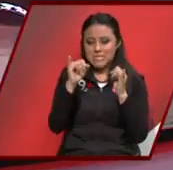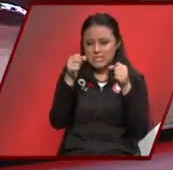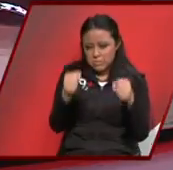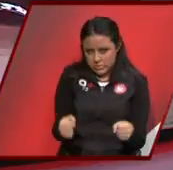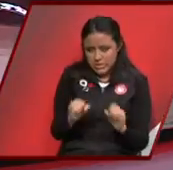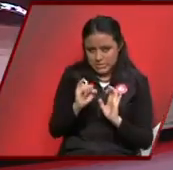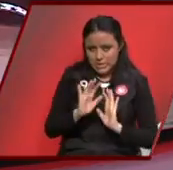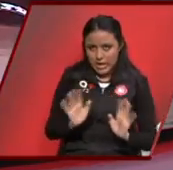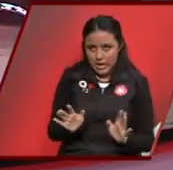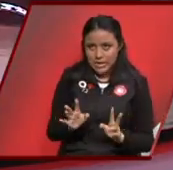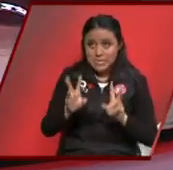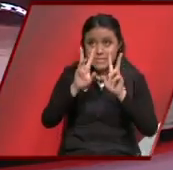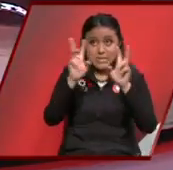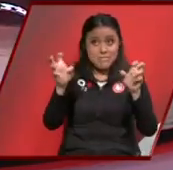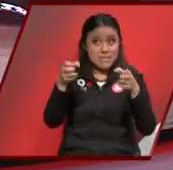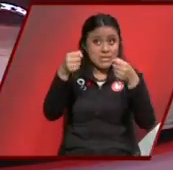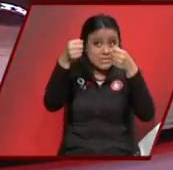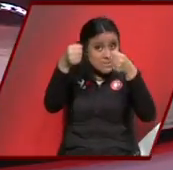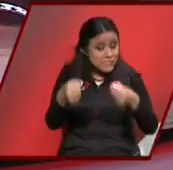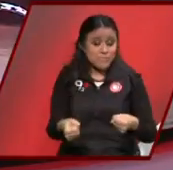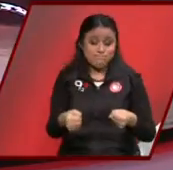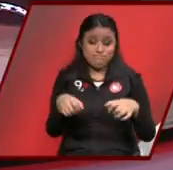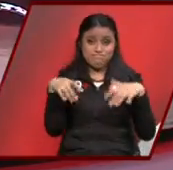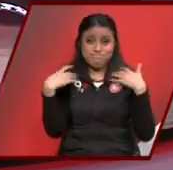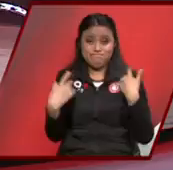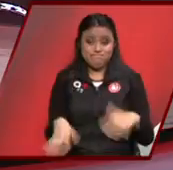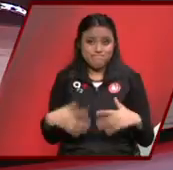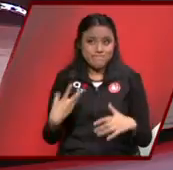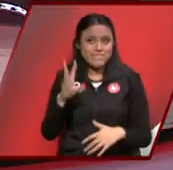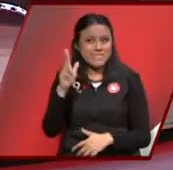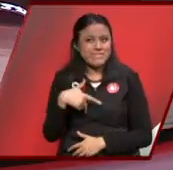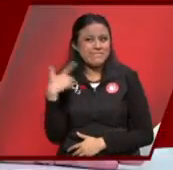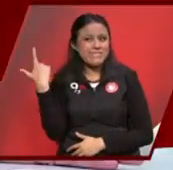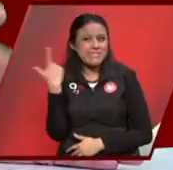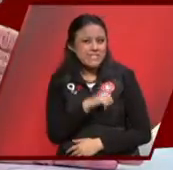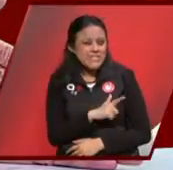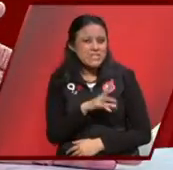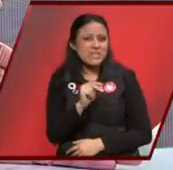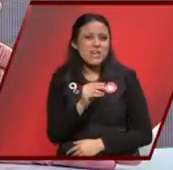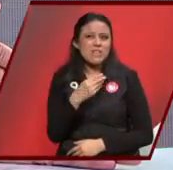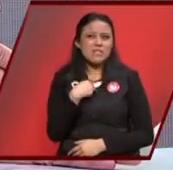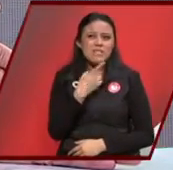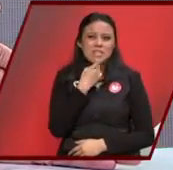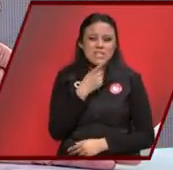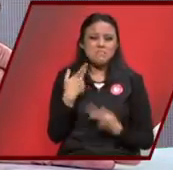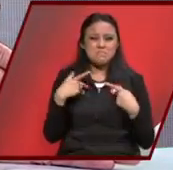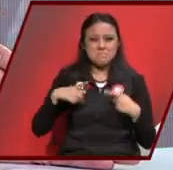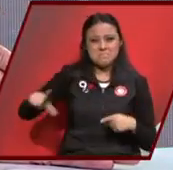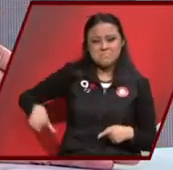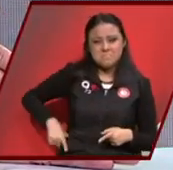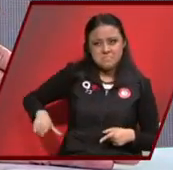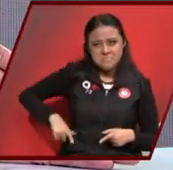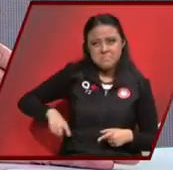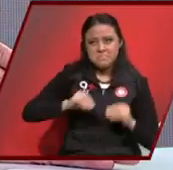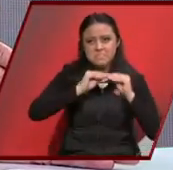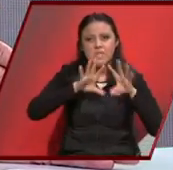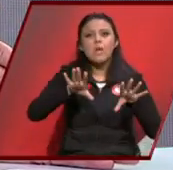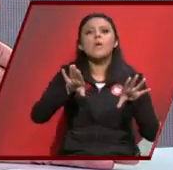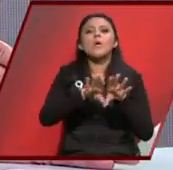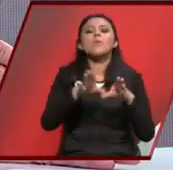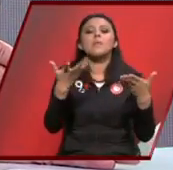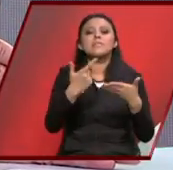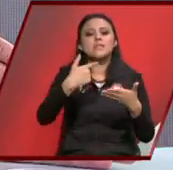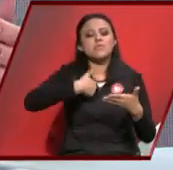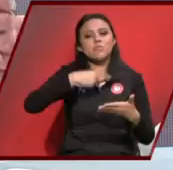temas. El tema. O sea, es el tema. Me duele una campaña que han lanzado los gobiernos de cómo